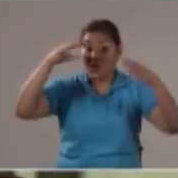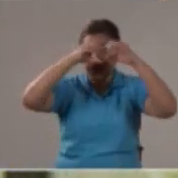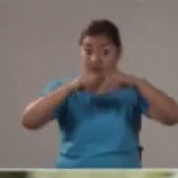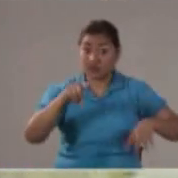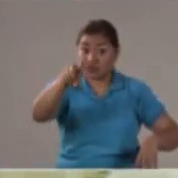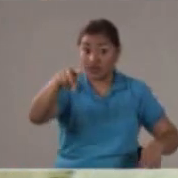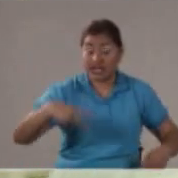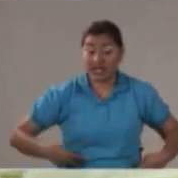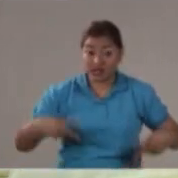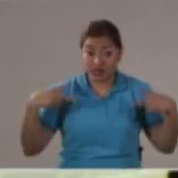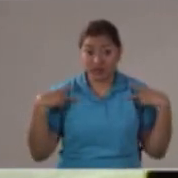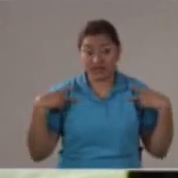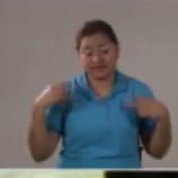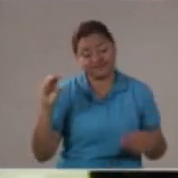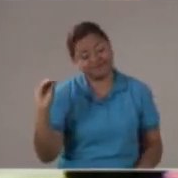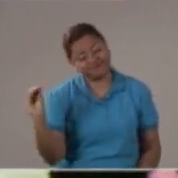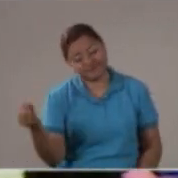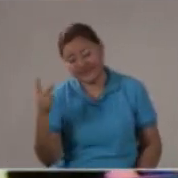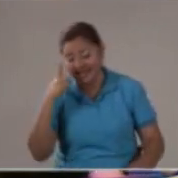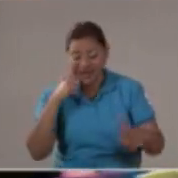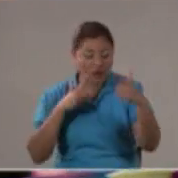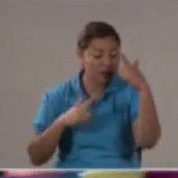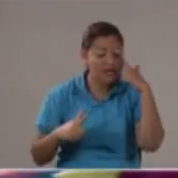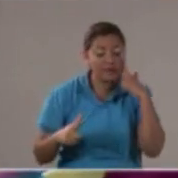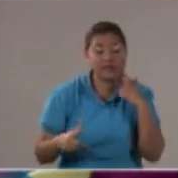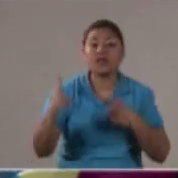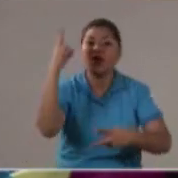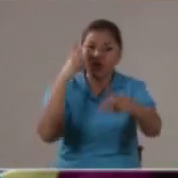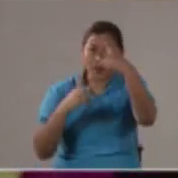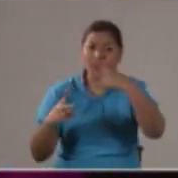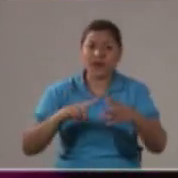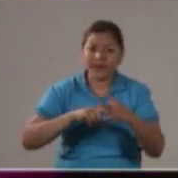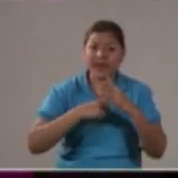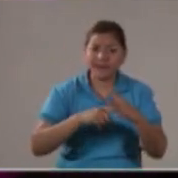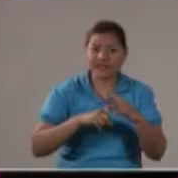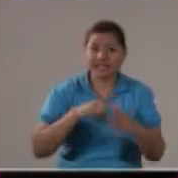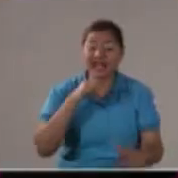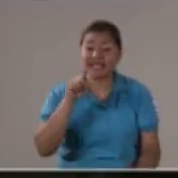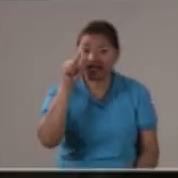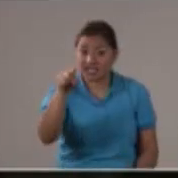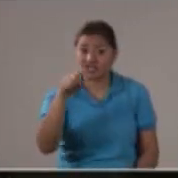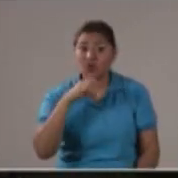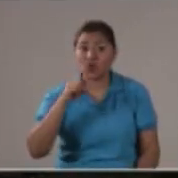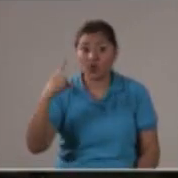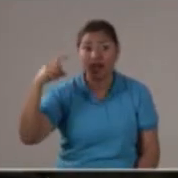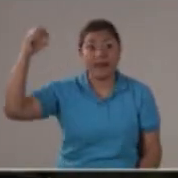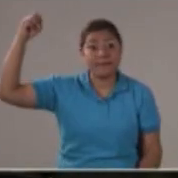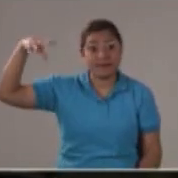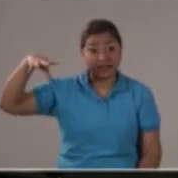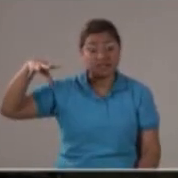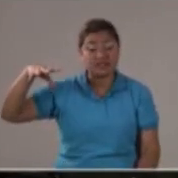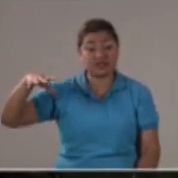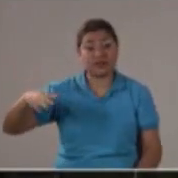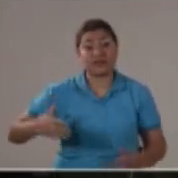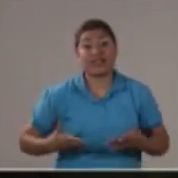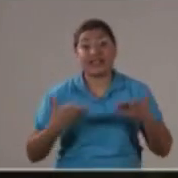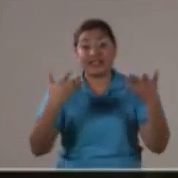Hubo destrucción en tu vida. Que lo lamento. Vuelve a empezar. Esa es una bendición. Además de